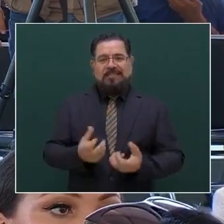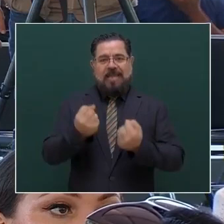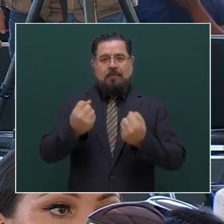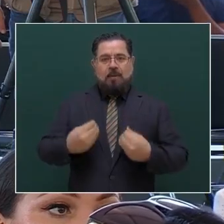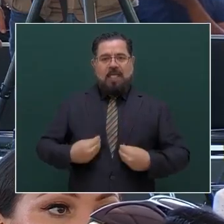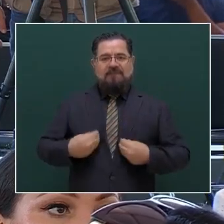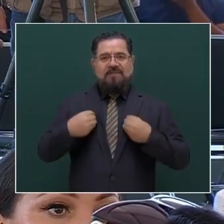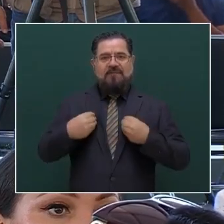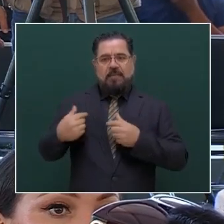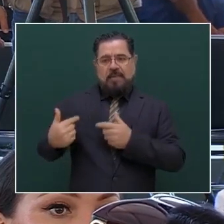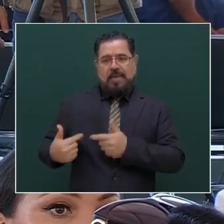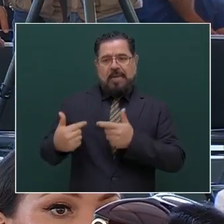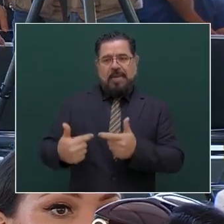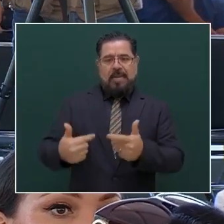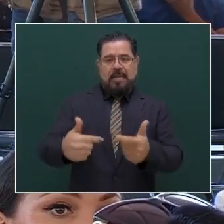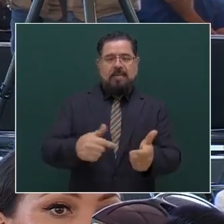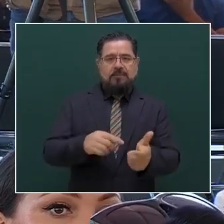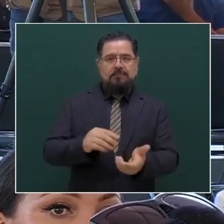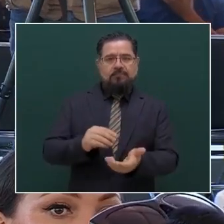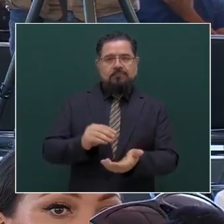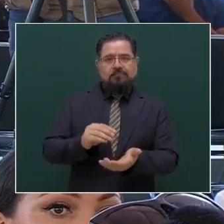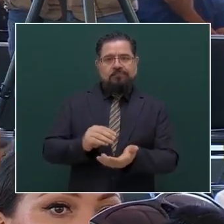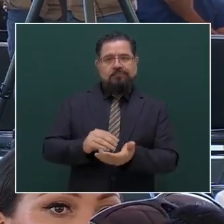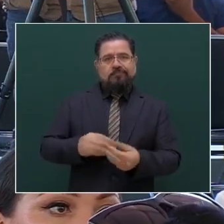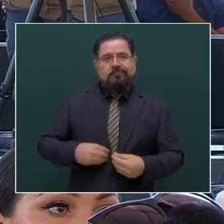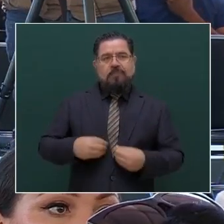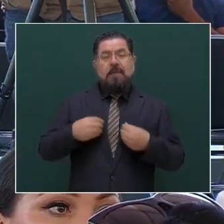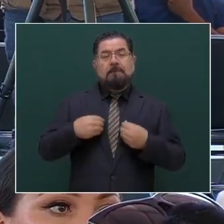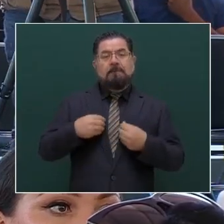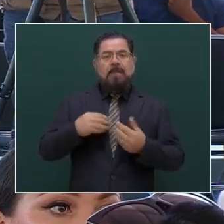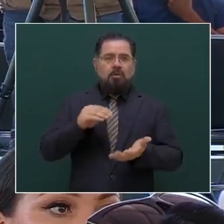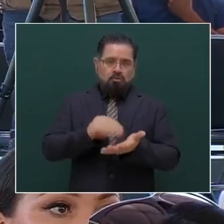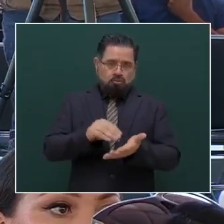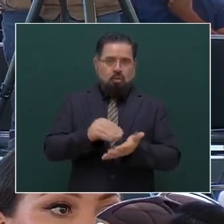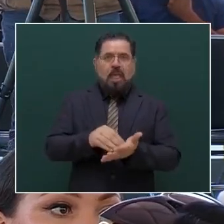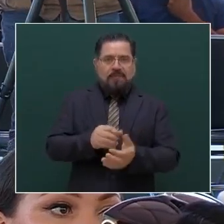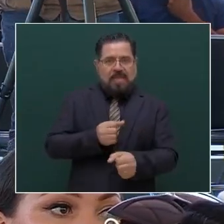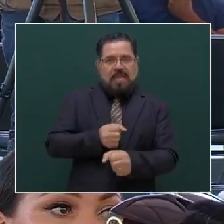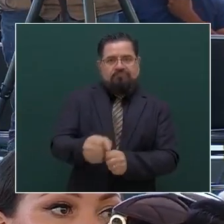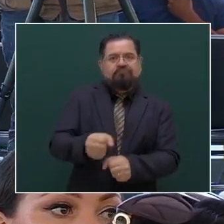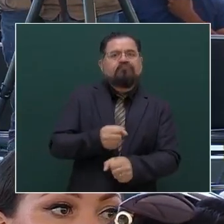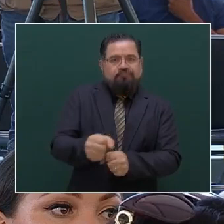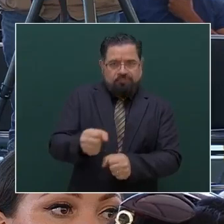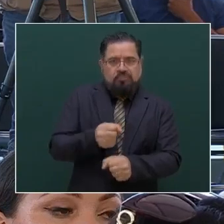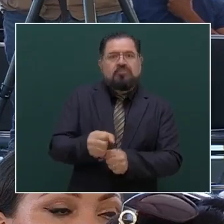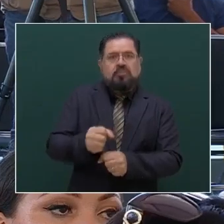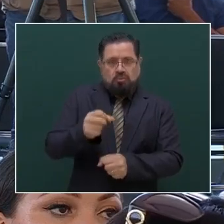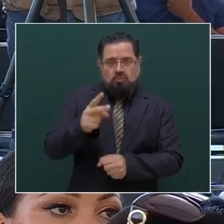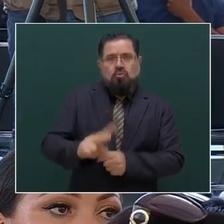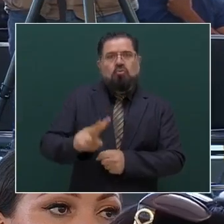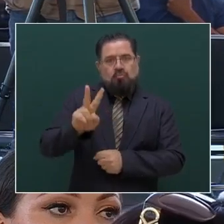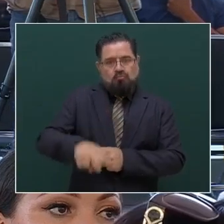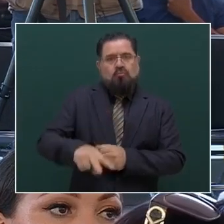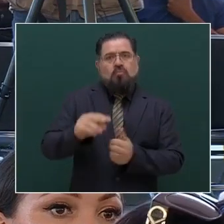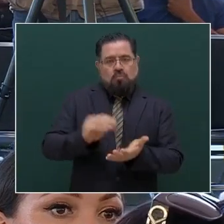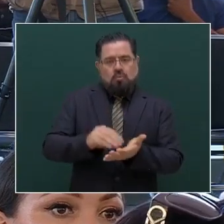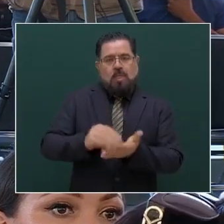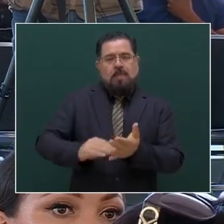generación. La verdad es que las agresiones siguen. La verdad es que